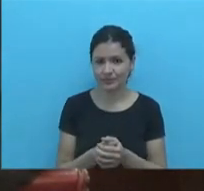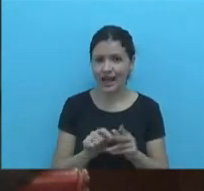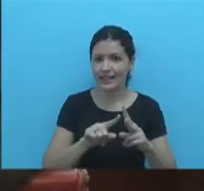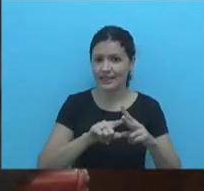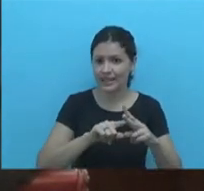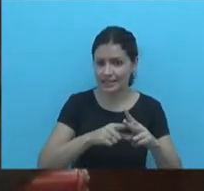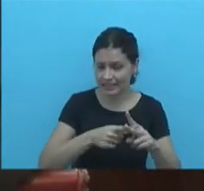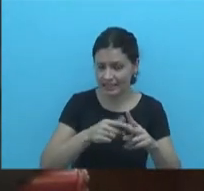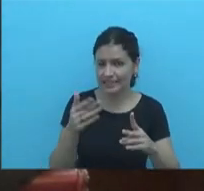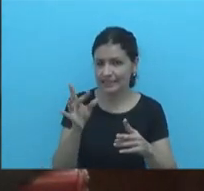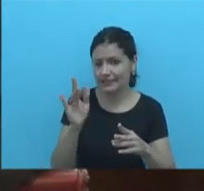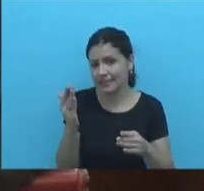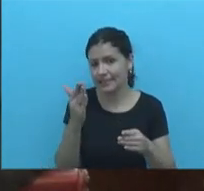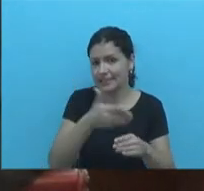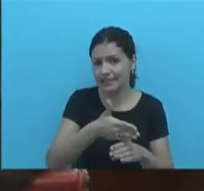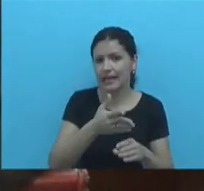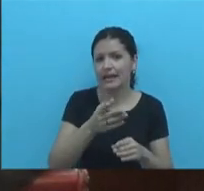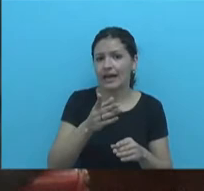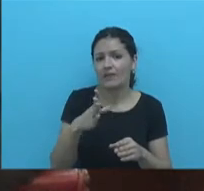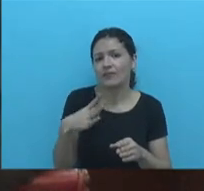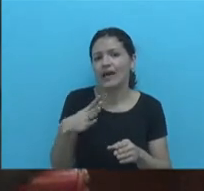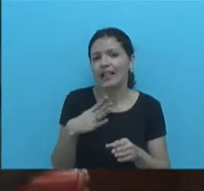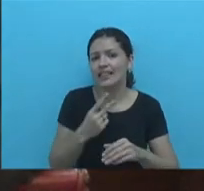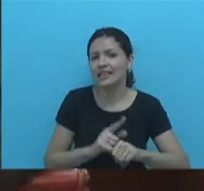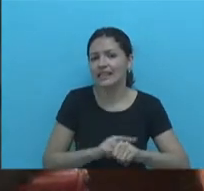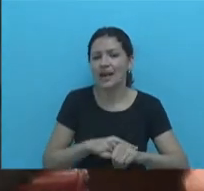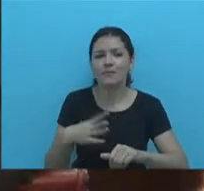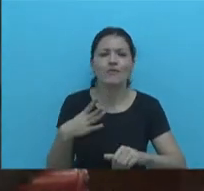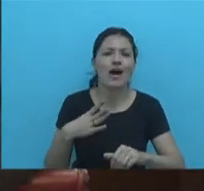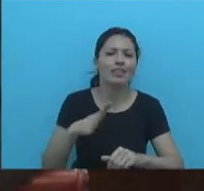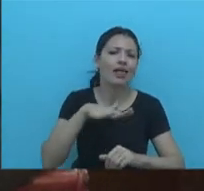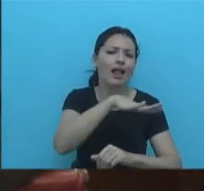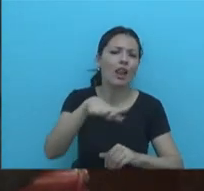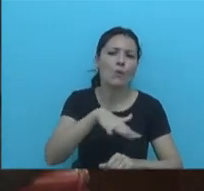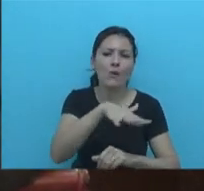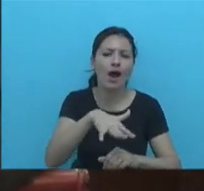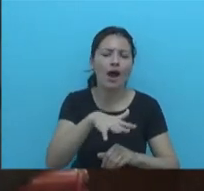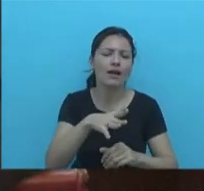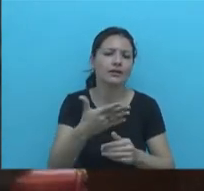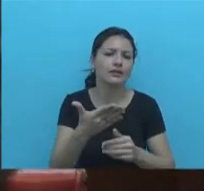algo que siempre falta, no siempre hay una disponibilidad de lugares en exceso.